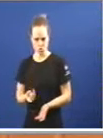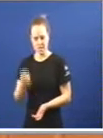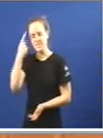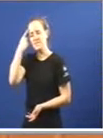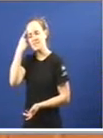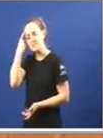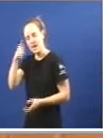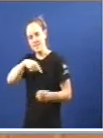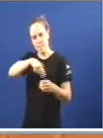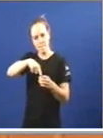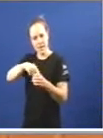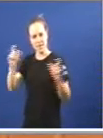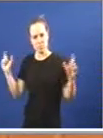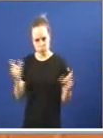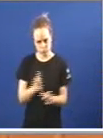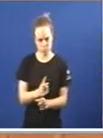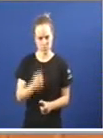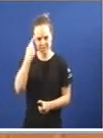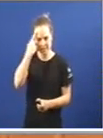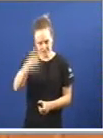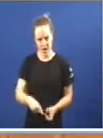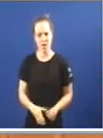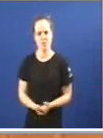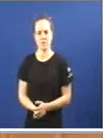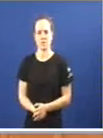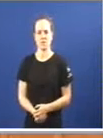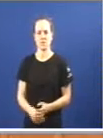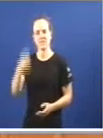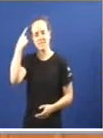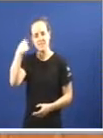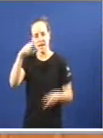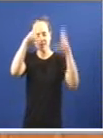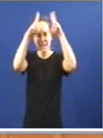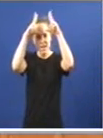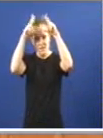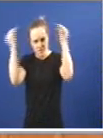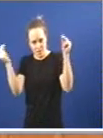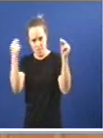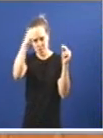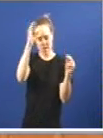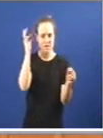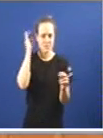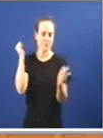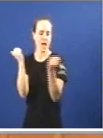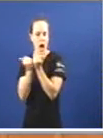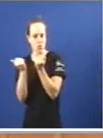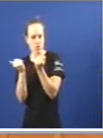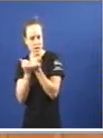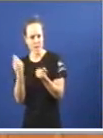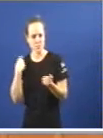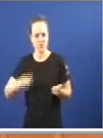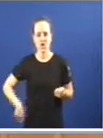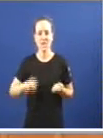sabe además vos te de como se dijo aquí ya que esas enfermeras eses enfermeros es a subsidiar esos profesionales de ese servicio